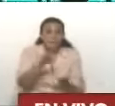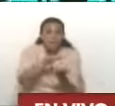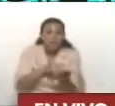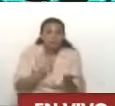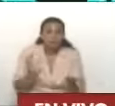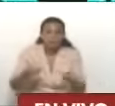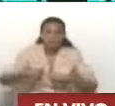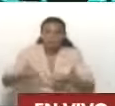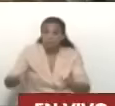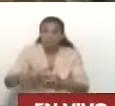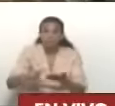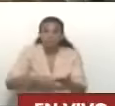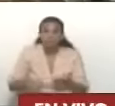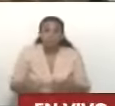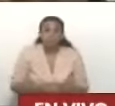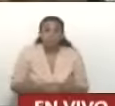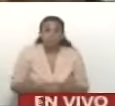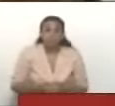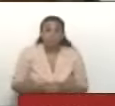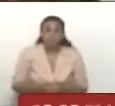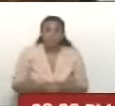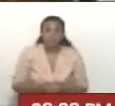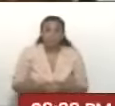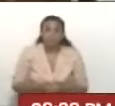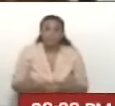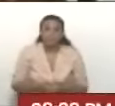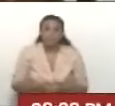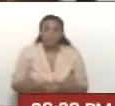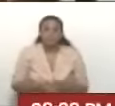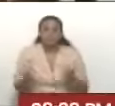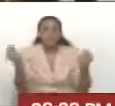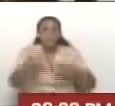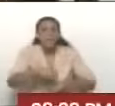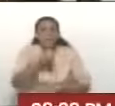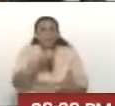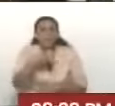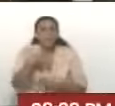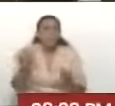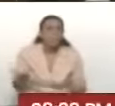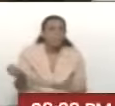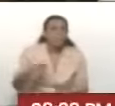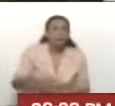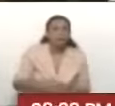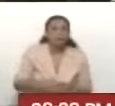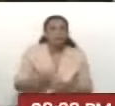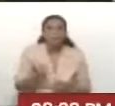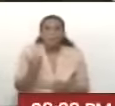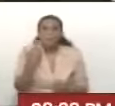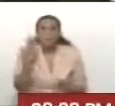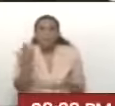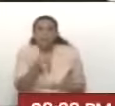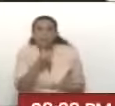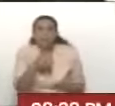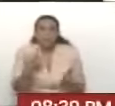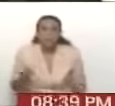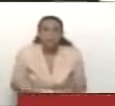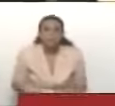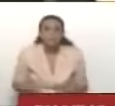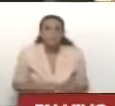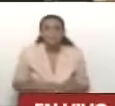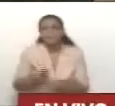pues. Continuamos. ¿Qué más nos trajiste? ¿Qué más tenemos aquí? Ernesto.